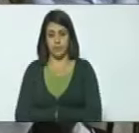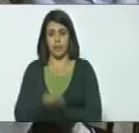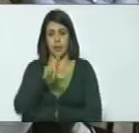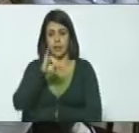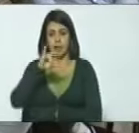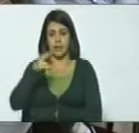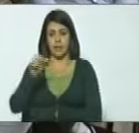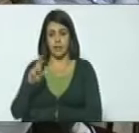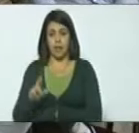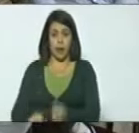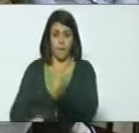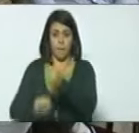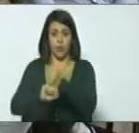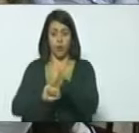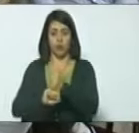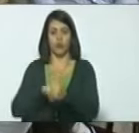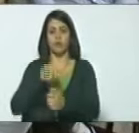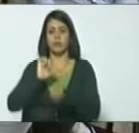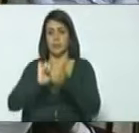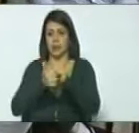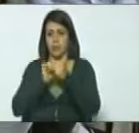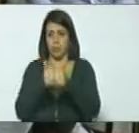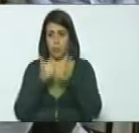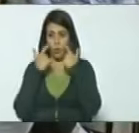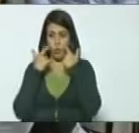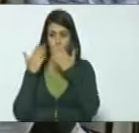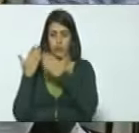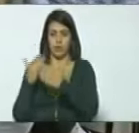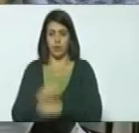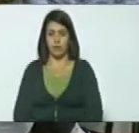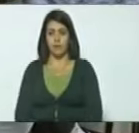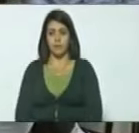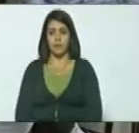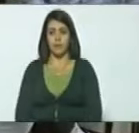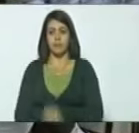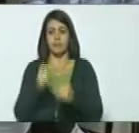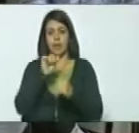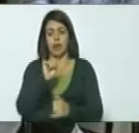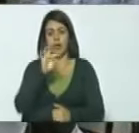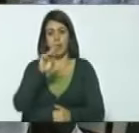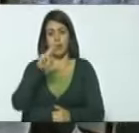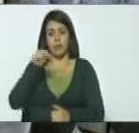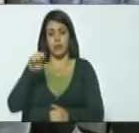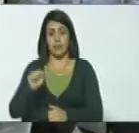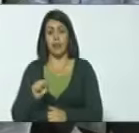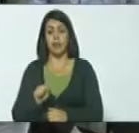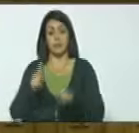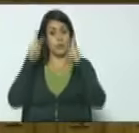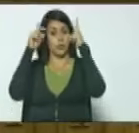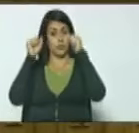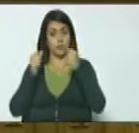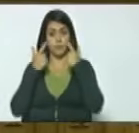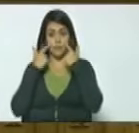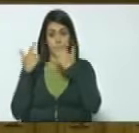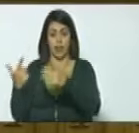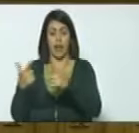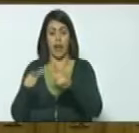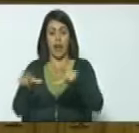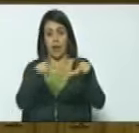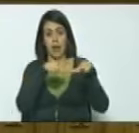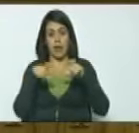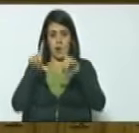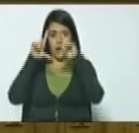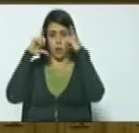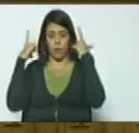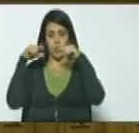Richard Díaz, asistente de la gerencia deportiva. Atilano Hidalgo Peña, animador y talento de imagen de los Tiburones de La